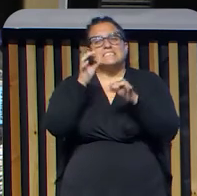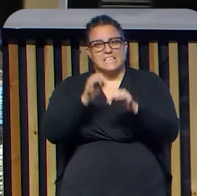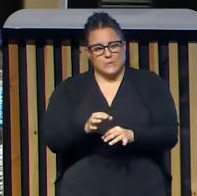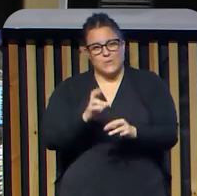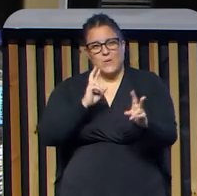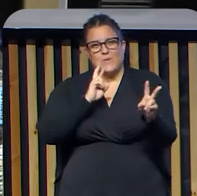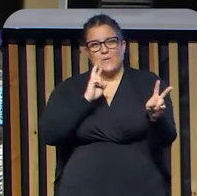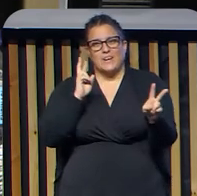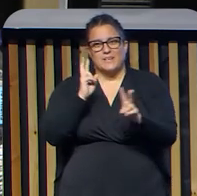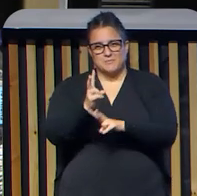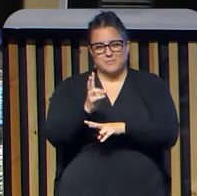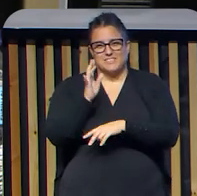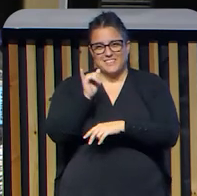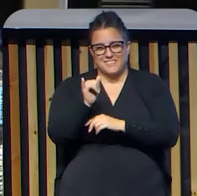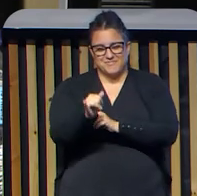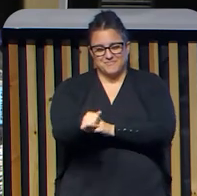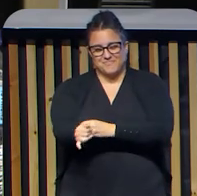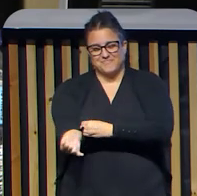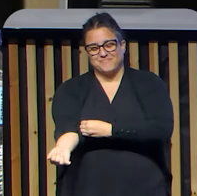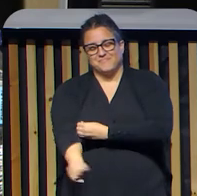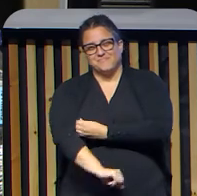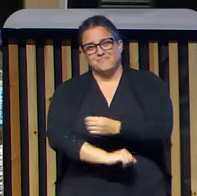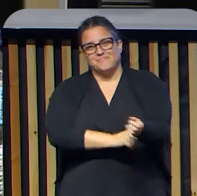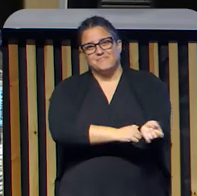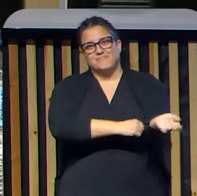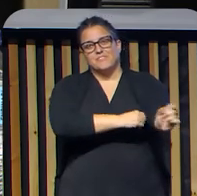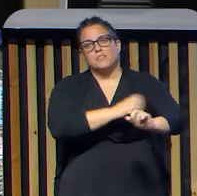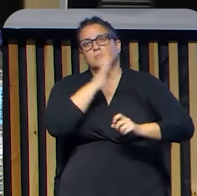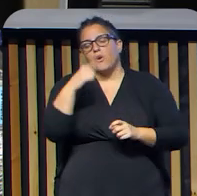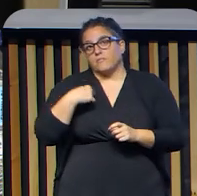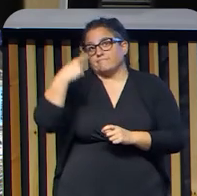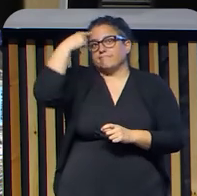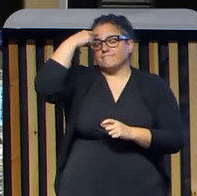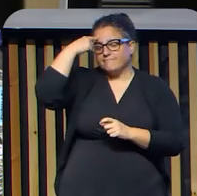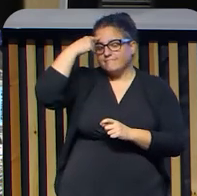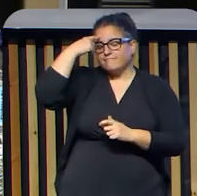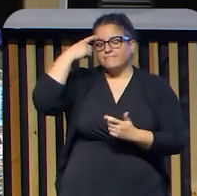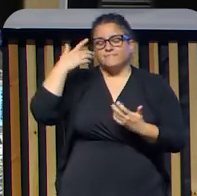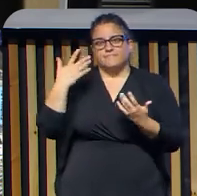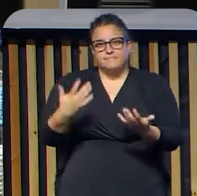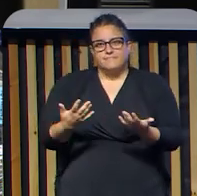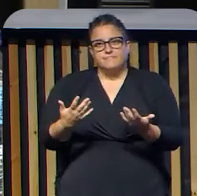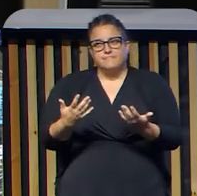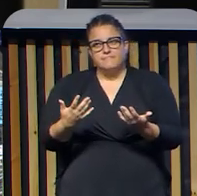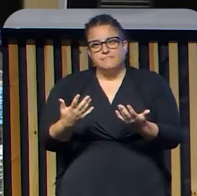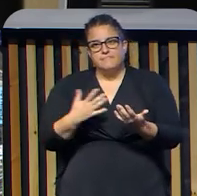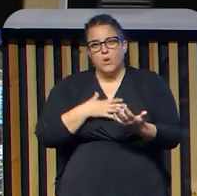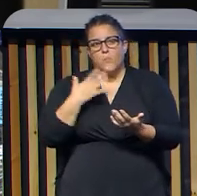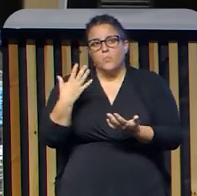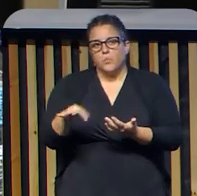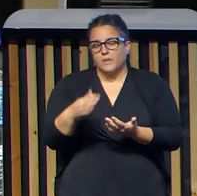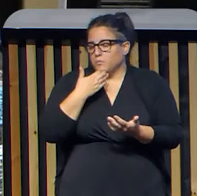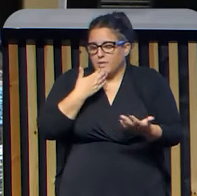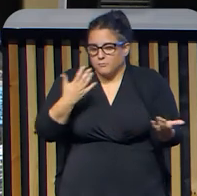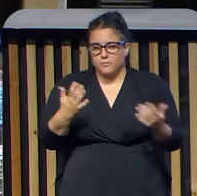se pueden plantear por ejemplo nosotros descubrimos cosa que no sabíamos no que la sindicatura